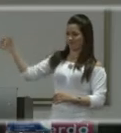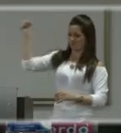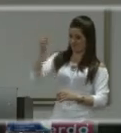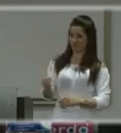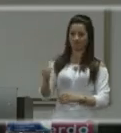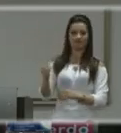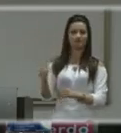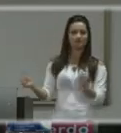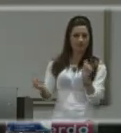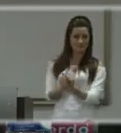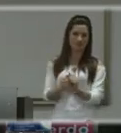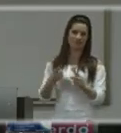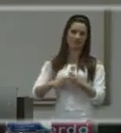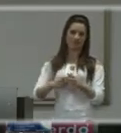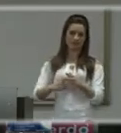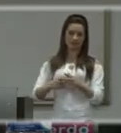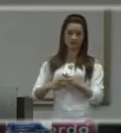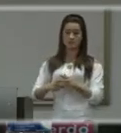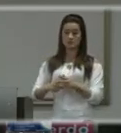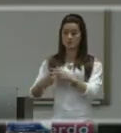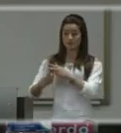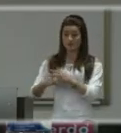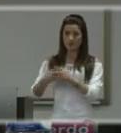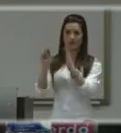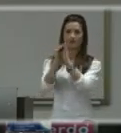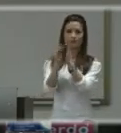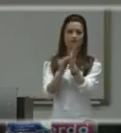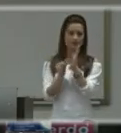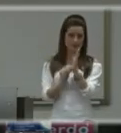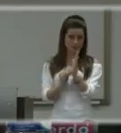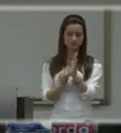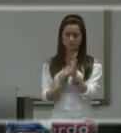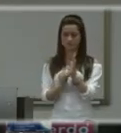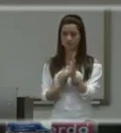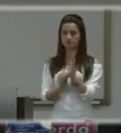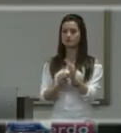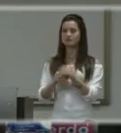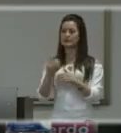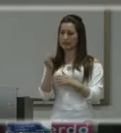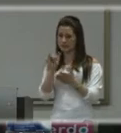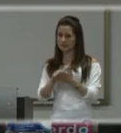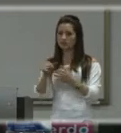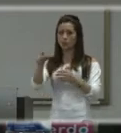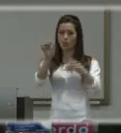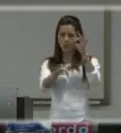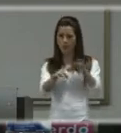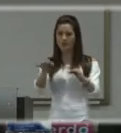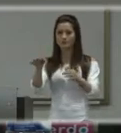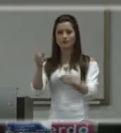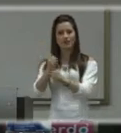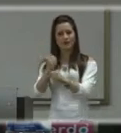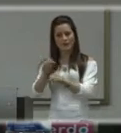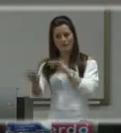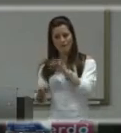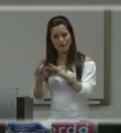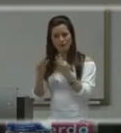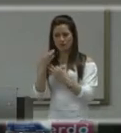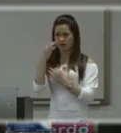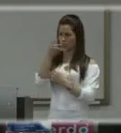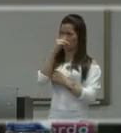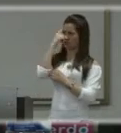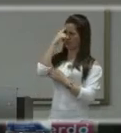y gracias a estos talleres, digamos, surgieron estos cuestionamientos también hacia jueces y defensores de familia sobre cuál era su rol en los procesos